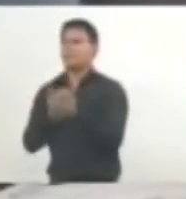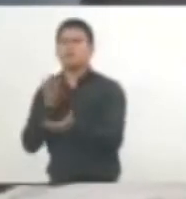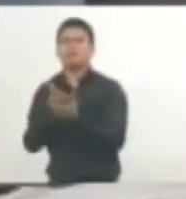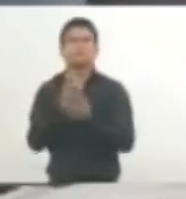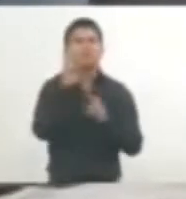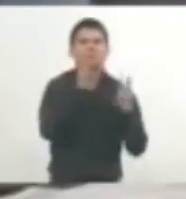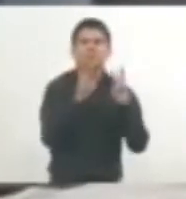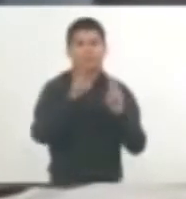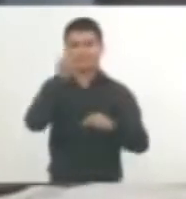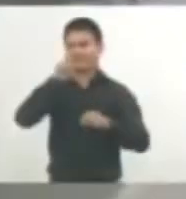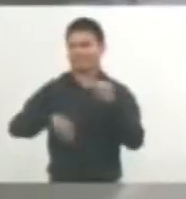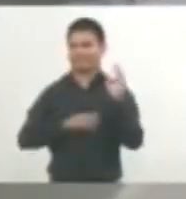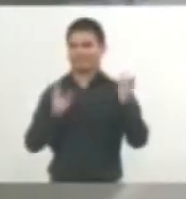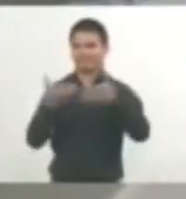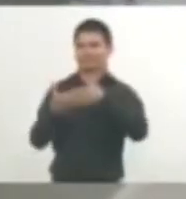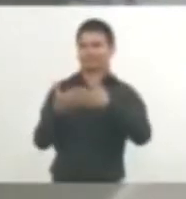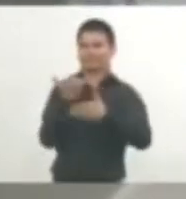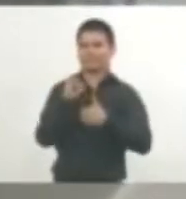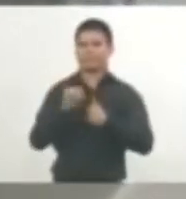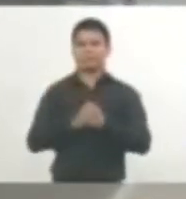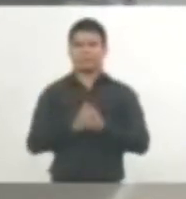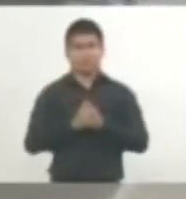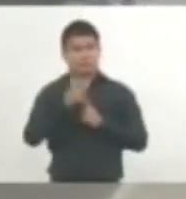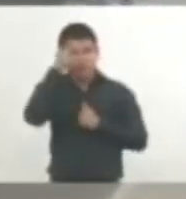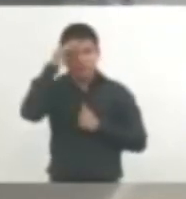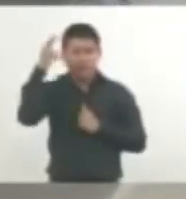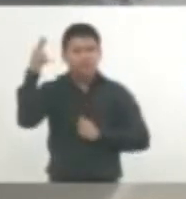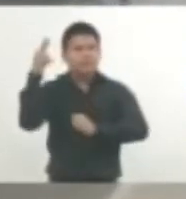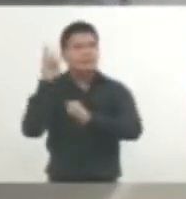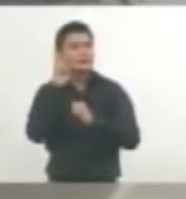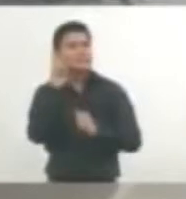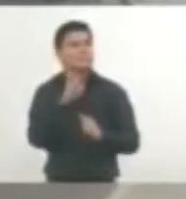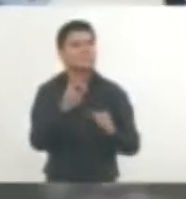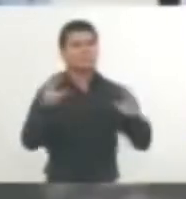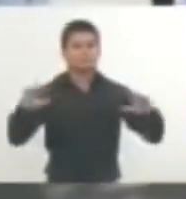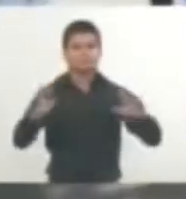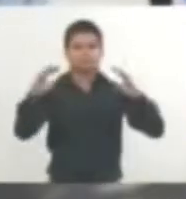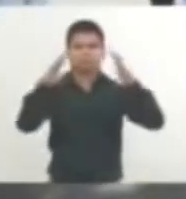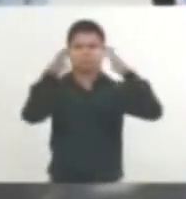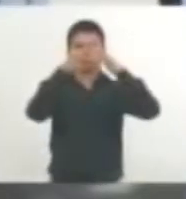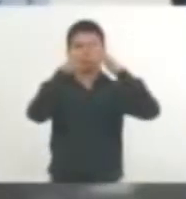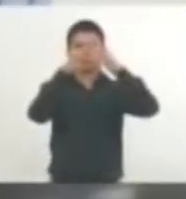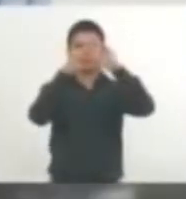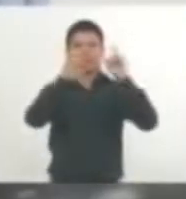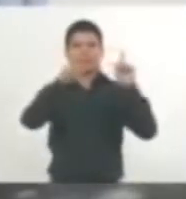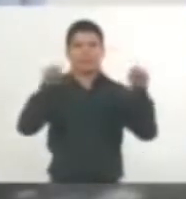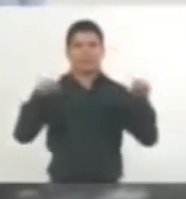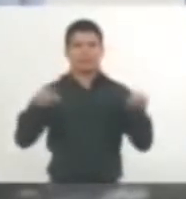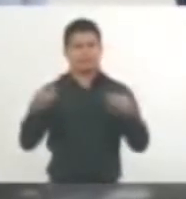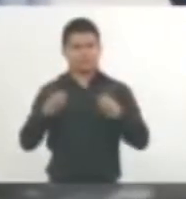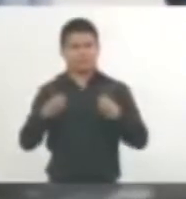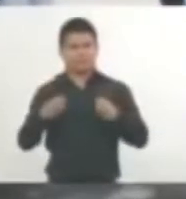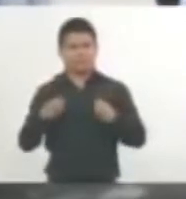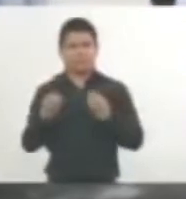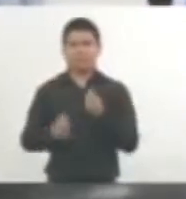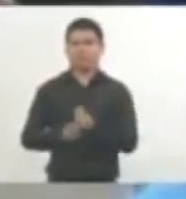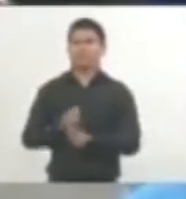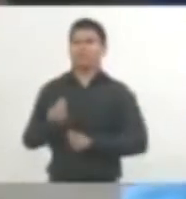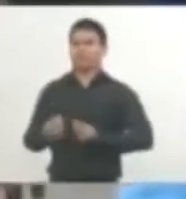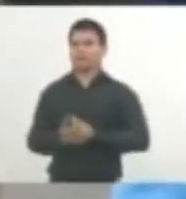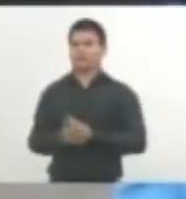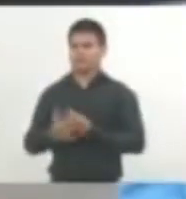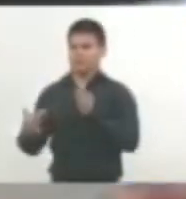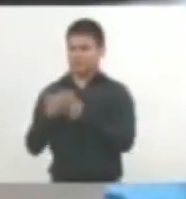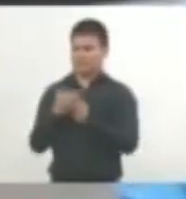más importantes atractivos turísticos de la ciudad, literalmente también puso a temblar a los nativos que viven del turismo. El impacto lo sufrimos